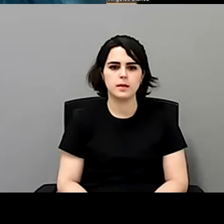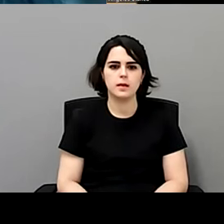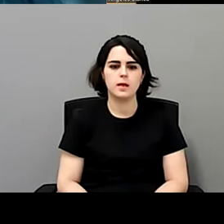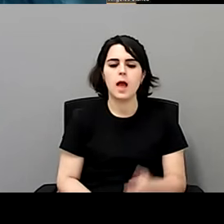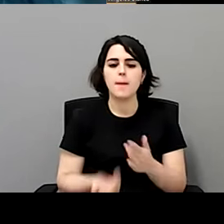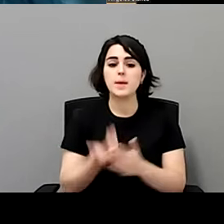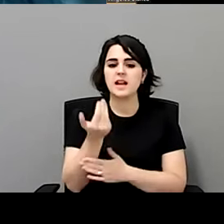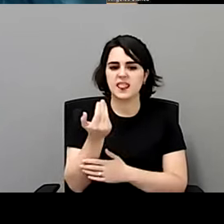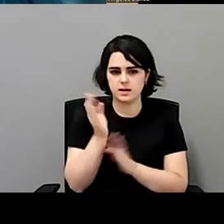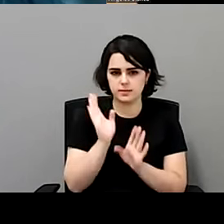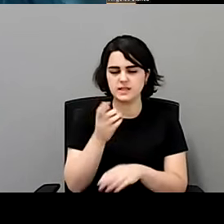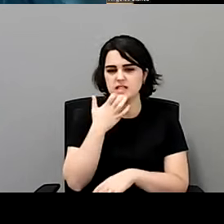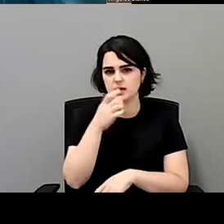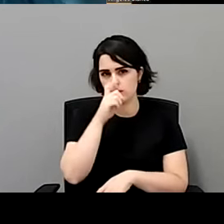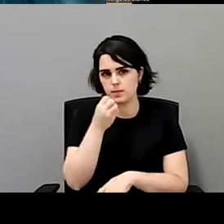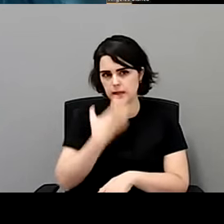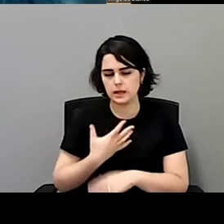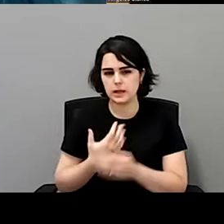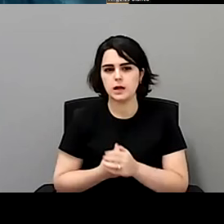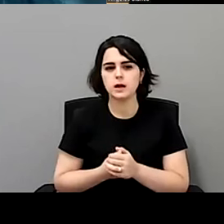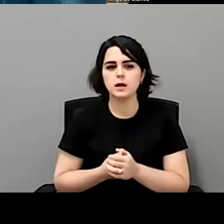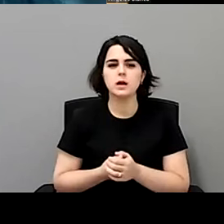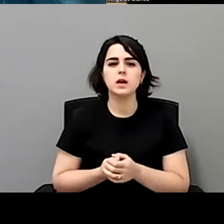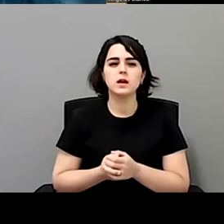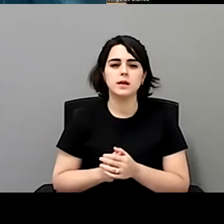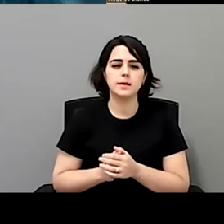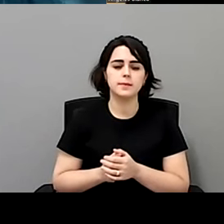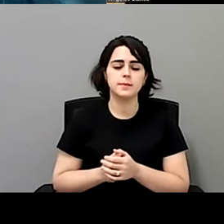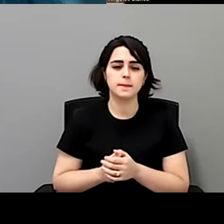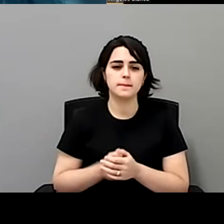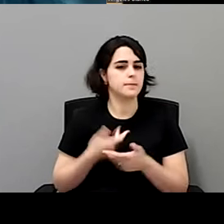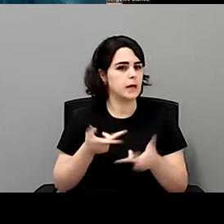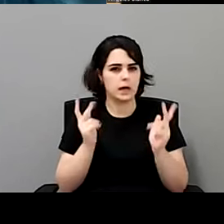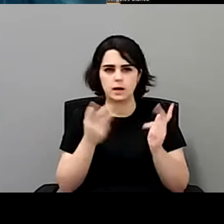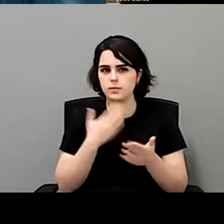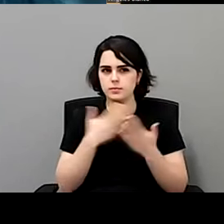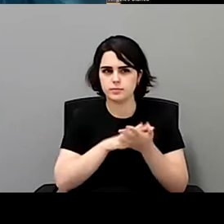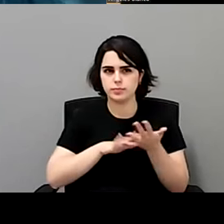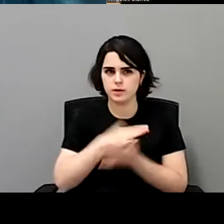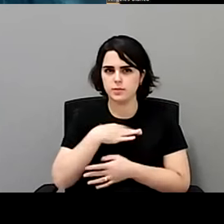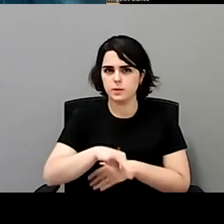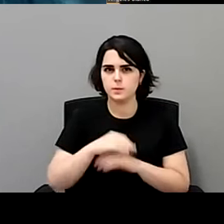Te escuchamos, Antonio. Ya te has activado el micro. Muy bien. Puedes hablar cuando quieras.